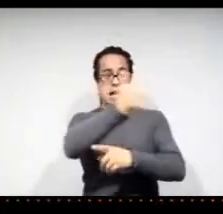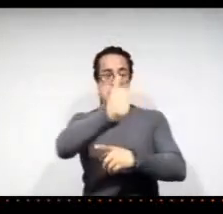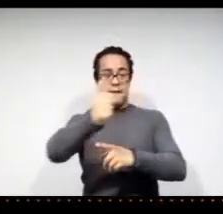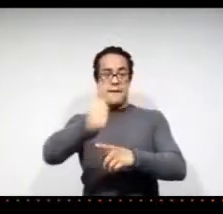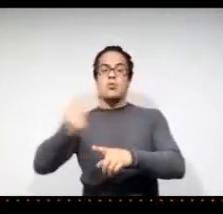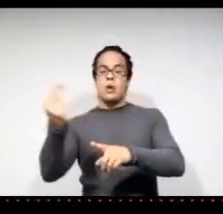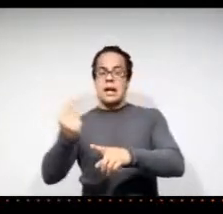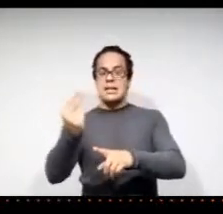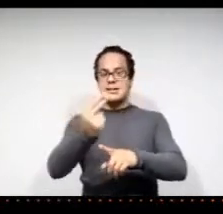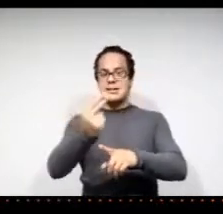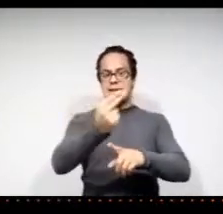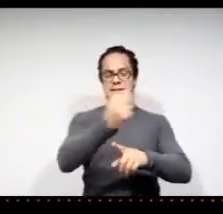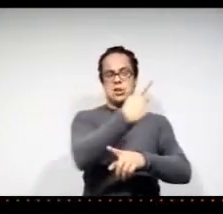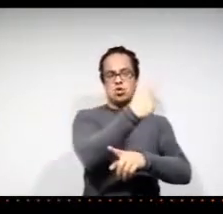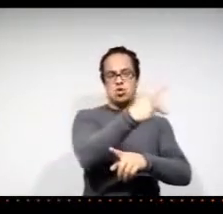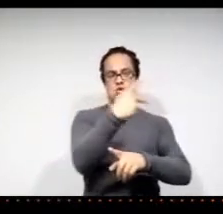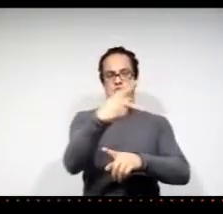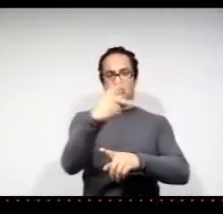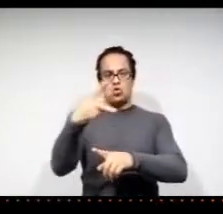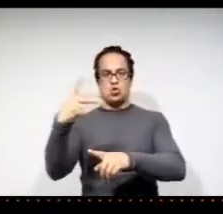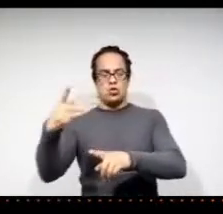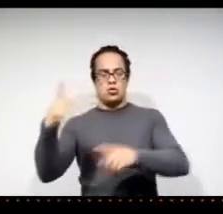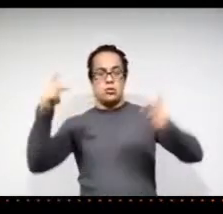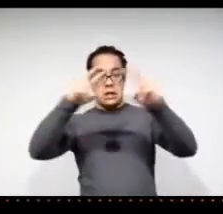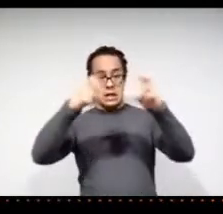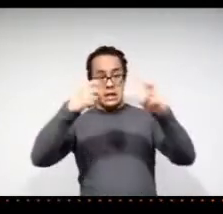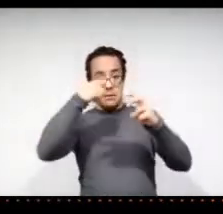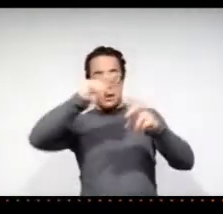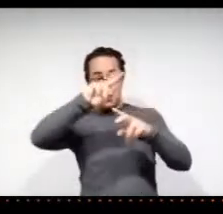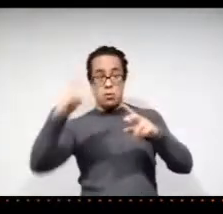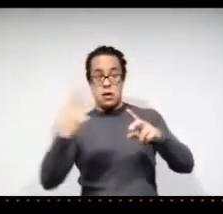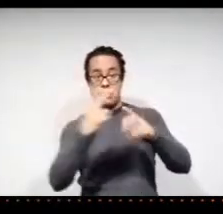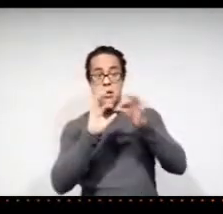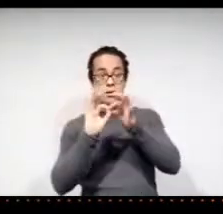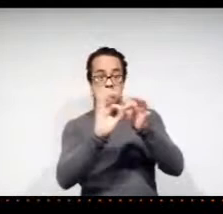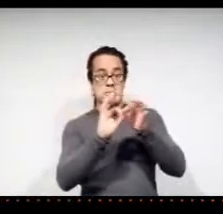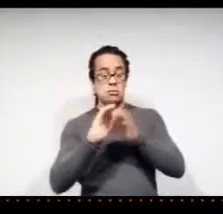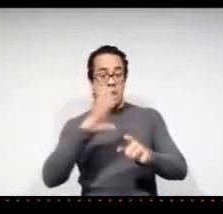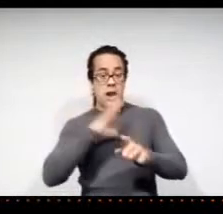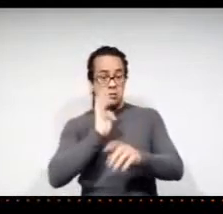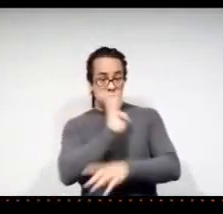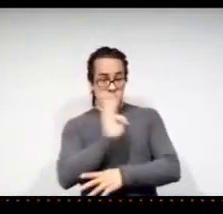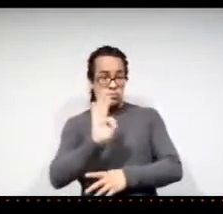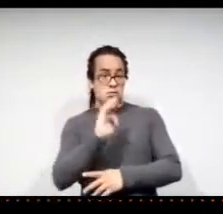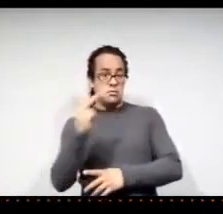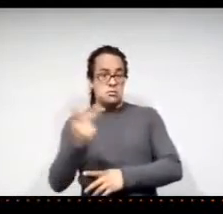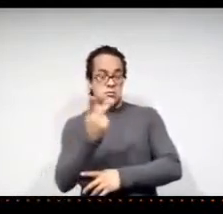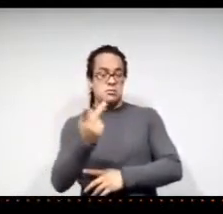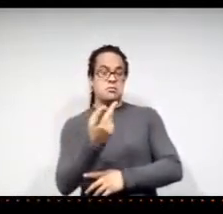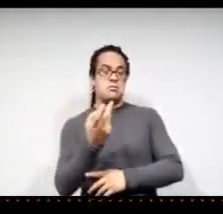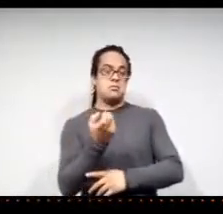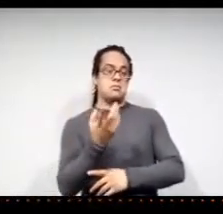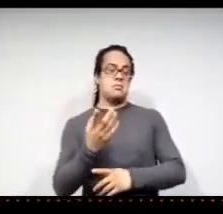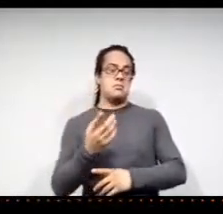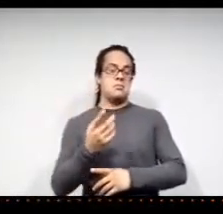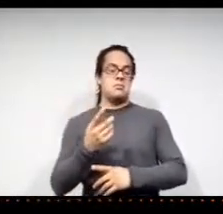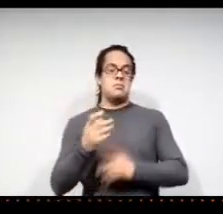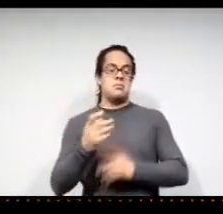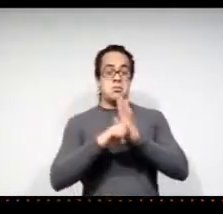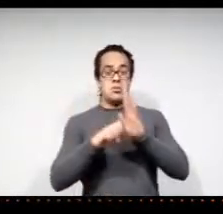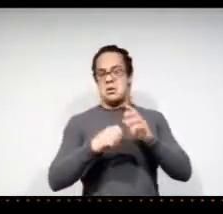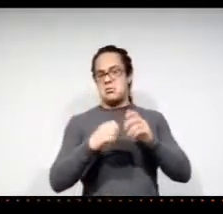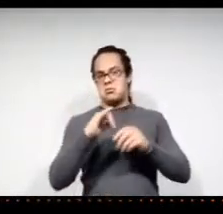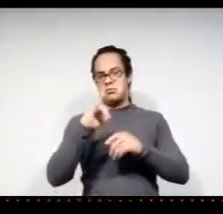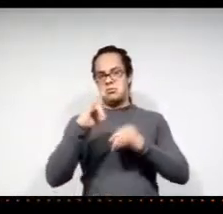de todos estos agentes que le piden a la universidad elementos muy específicos, que van desde el Vox Populi hasta las grandes organizaciones y